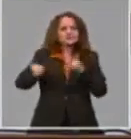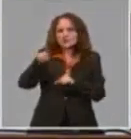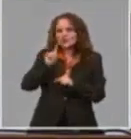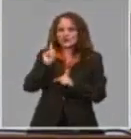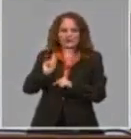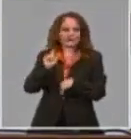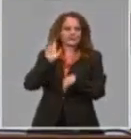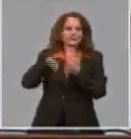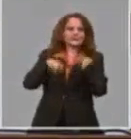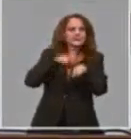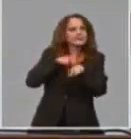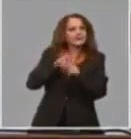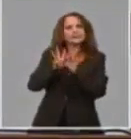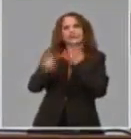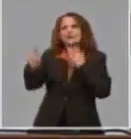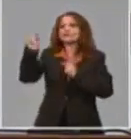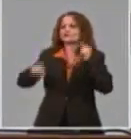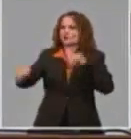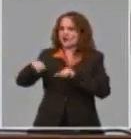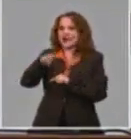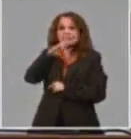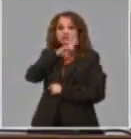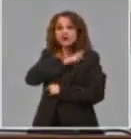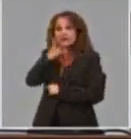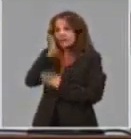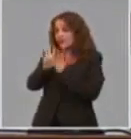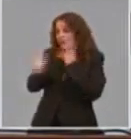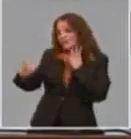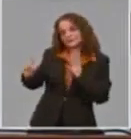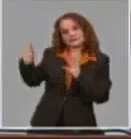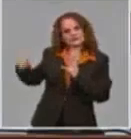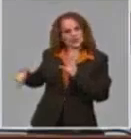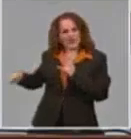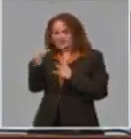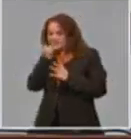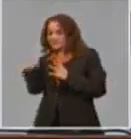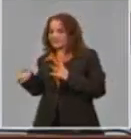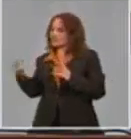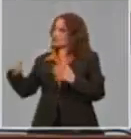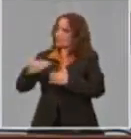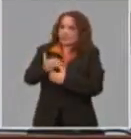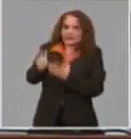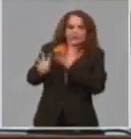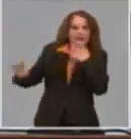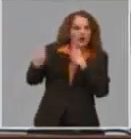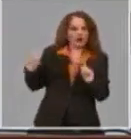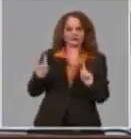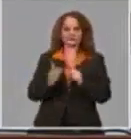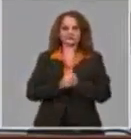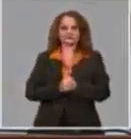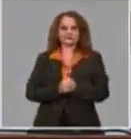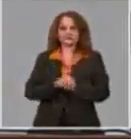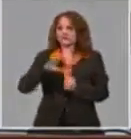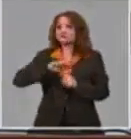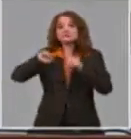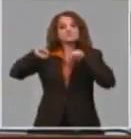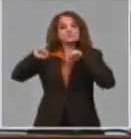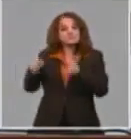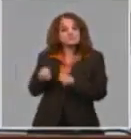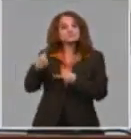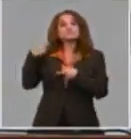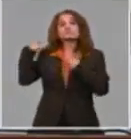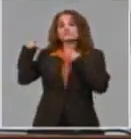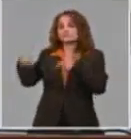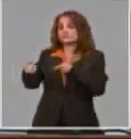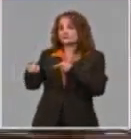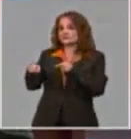de su tiempo. Y actuaremos sin impunidad, sin dar lugar a la impunidad, con severidad, pero también con toda